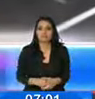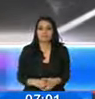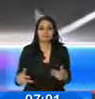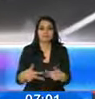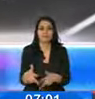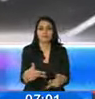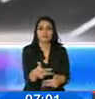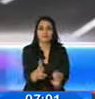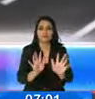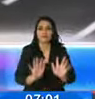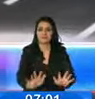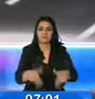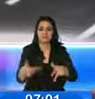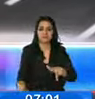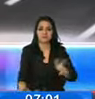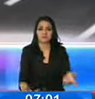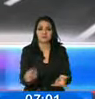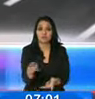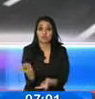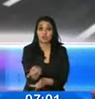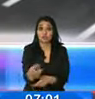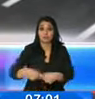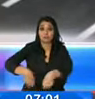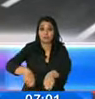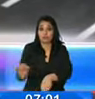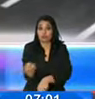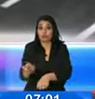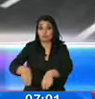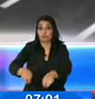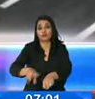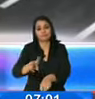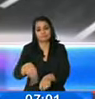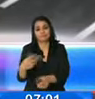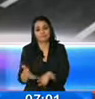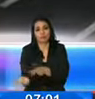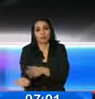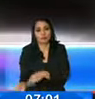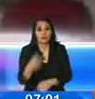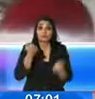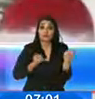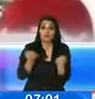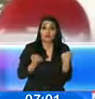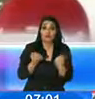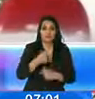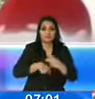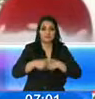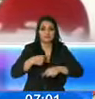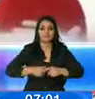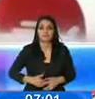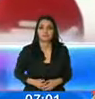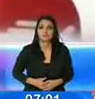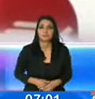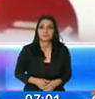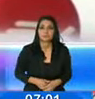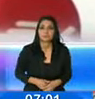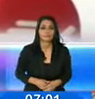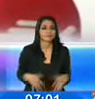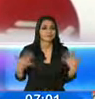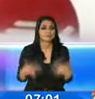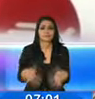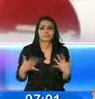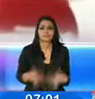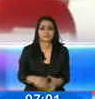carretera, ellos sin vida, y el chofer del automotor negro con leves heridas. Verdaderamente está deplorable porque